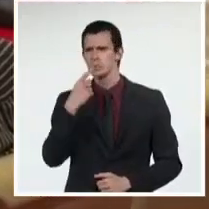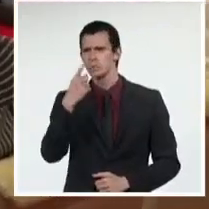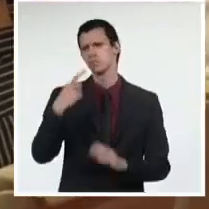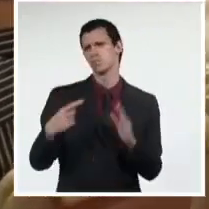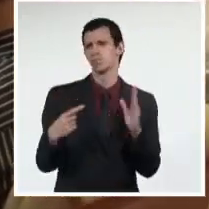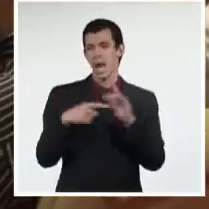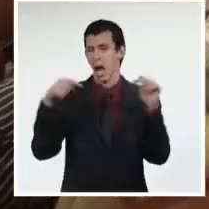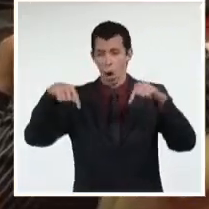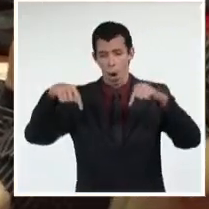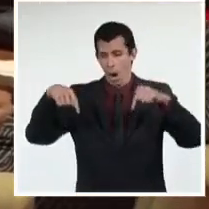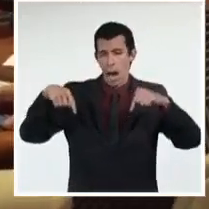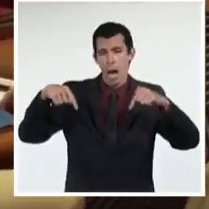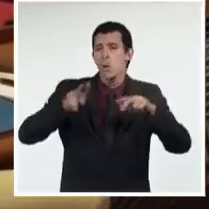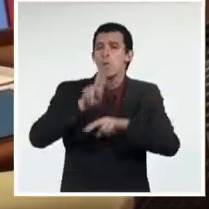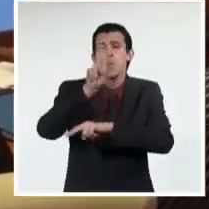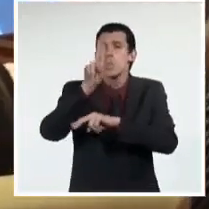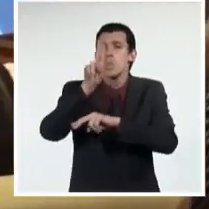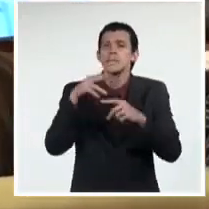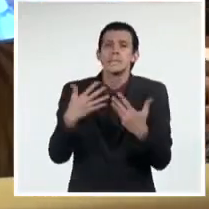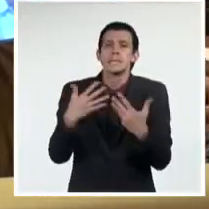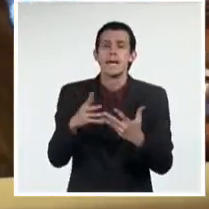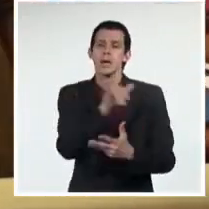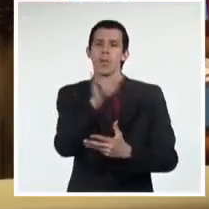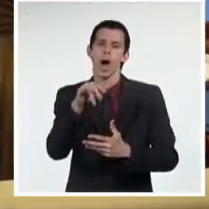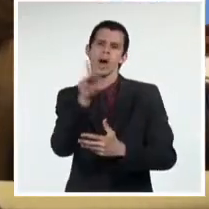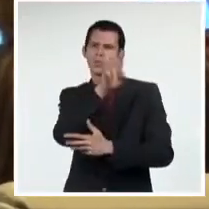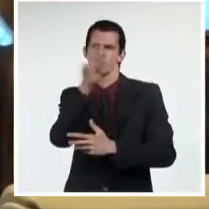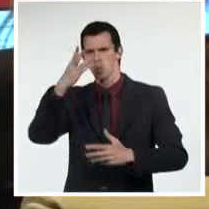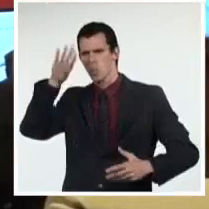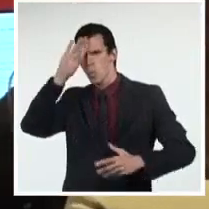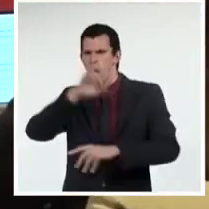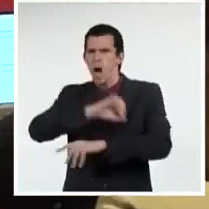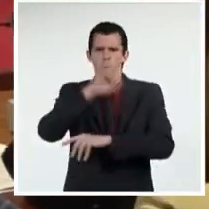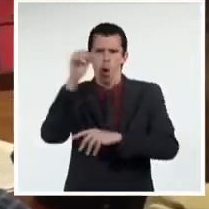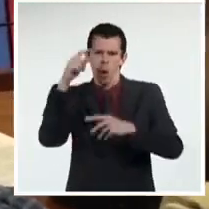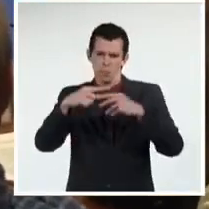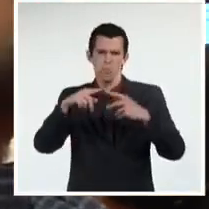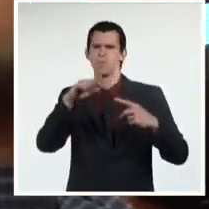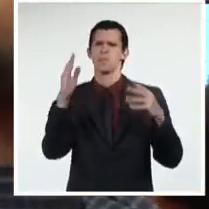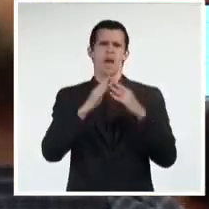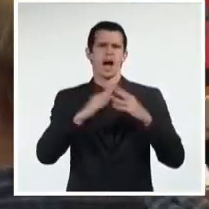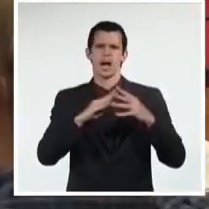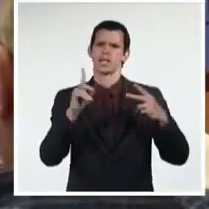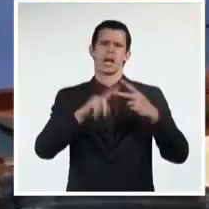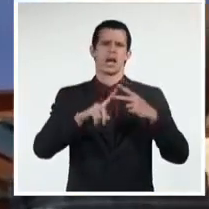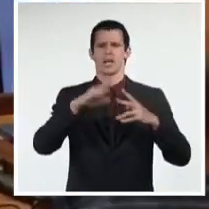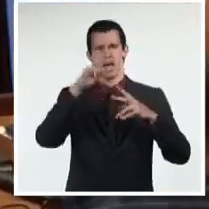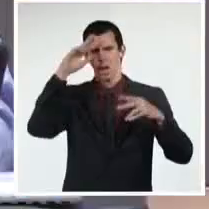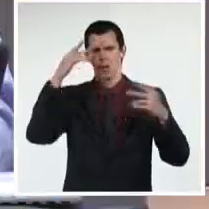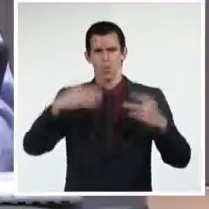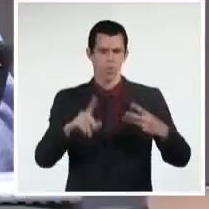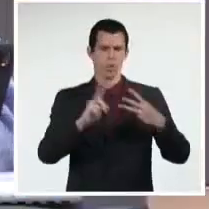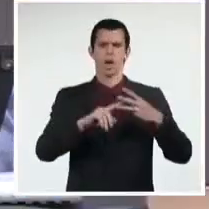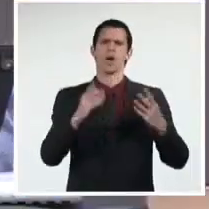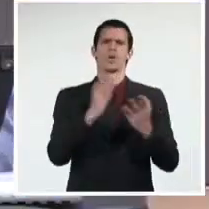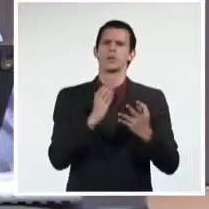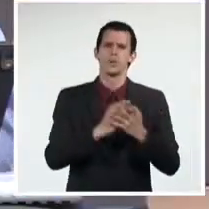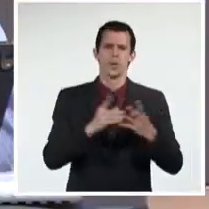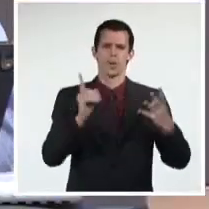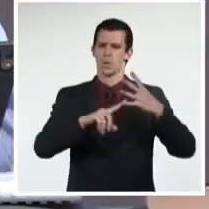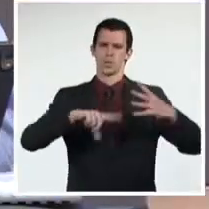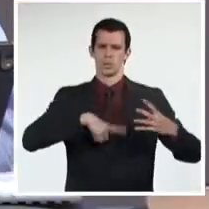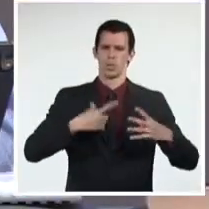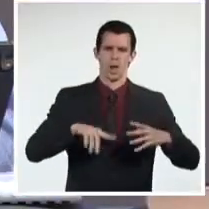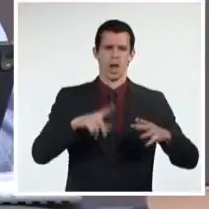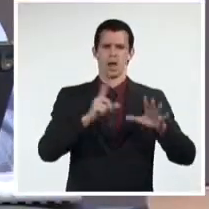recuperar todo lo que la revolución ha hecho por el campo, en vivienda, educación, salud, cultura y servicios básicos. En el proceso